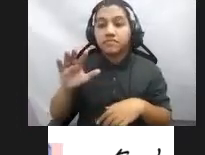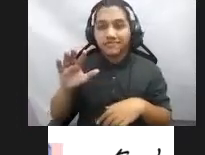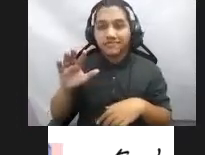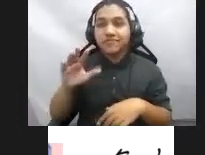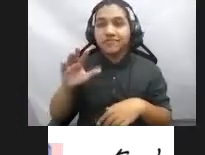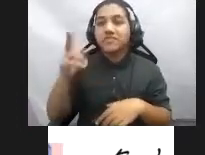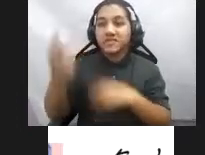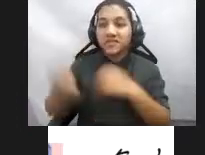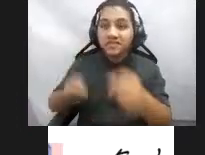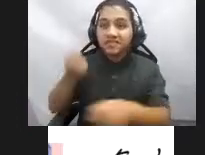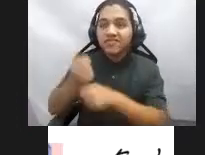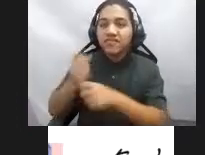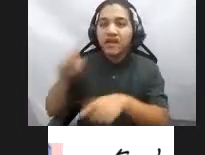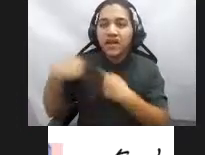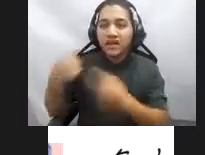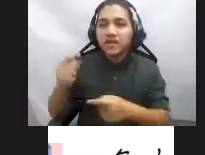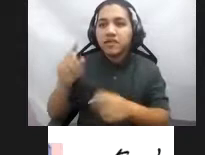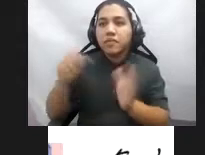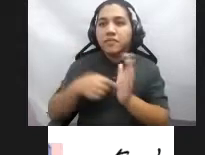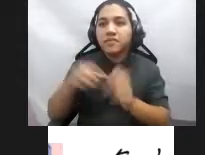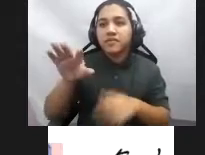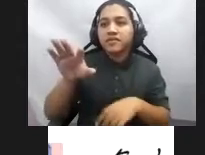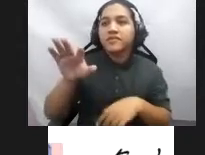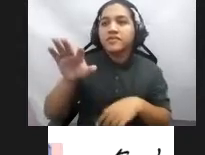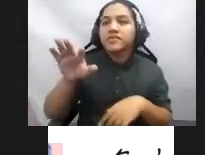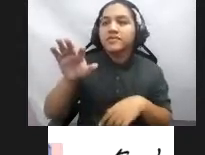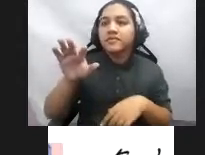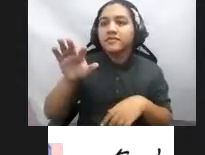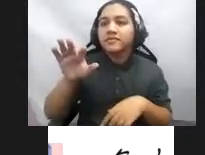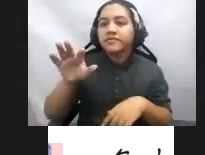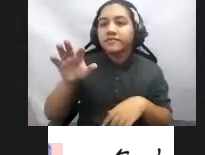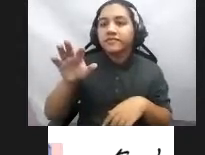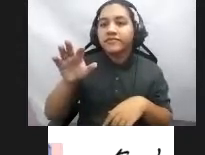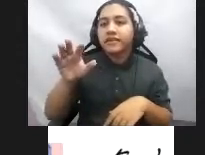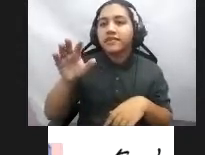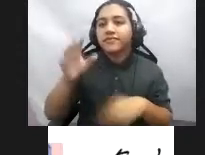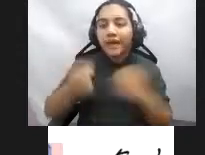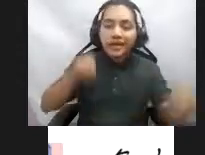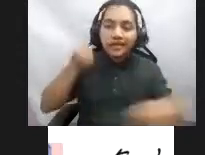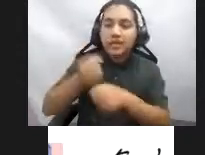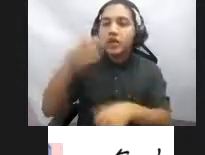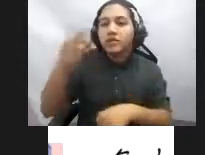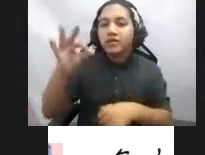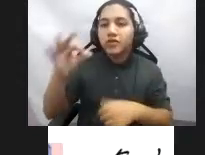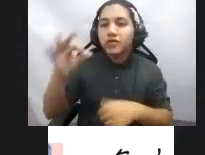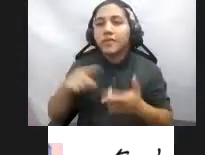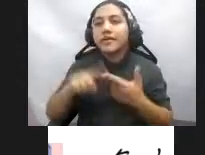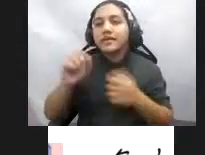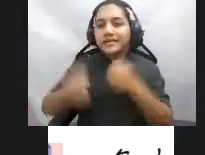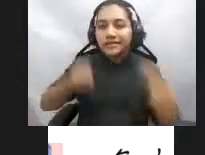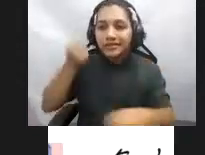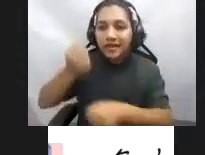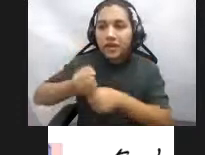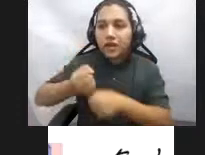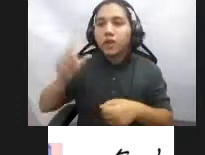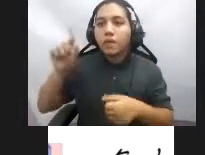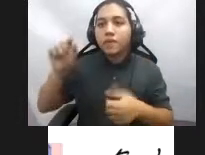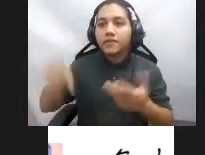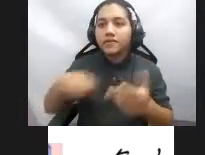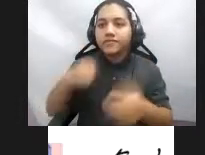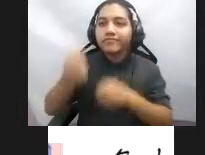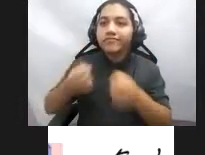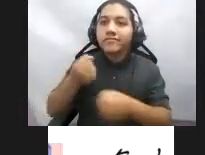siglo XIX, siglo XX y lo que lleva del siglo XXI. Pues muy bien, vamos a